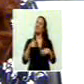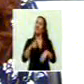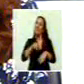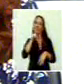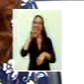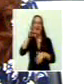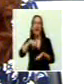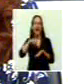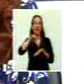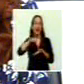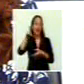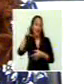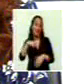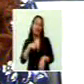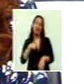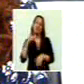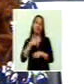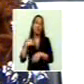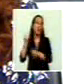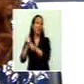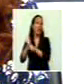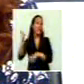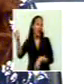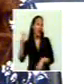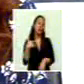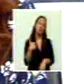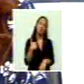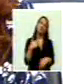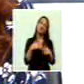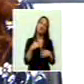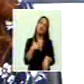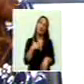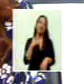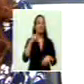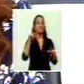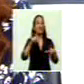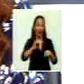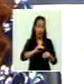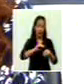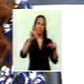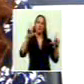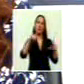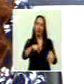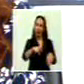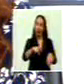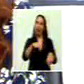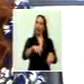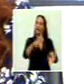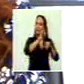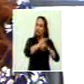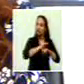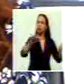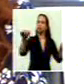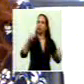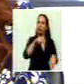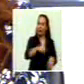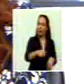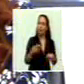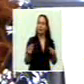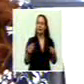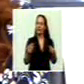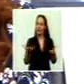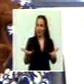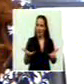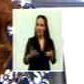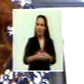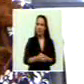Plata, y mi madre estaba trabajando cuando prendí la televisión y estaban anunciando lo que había sucedido.